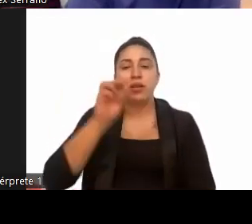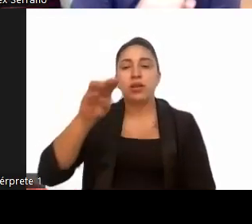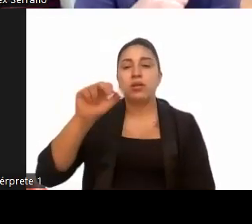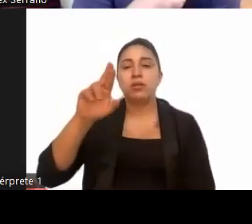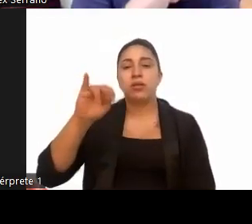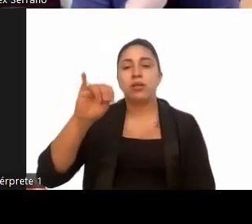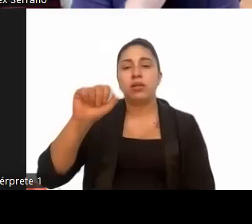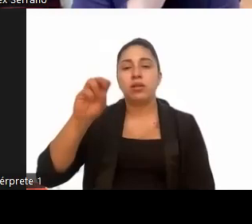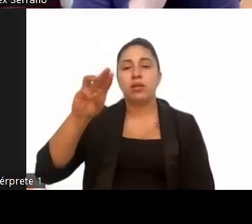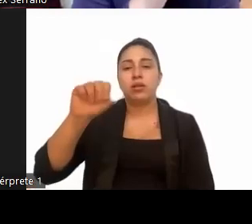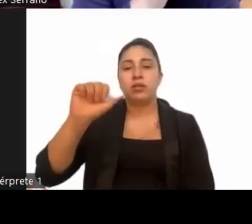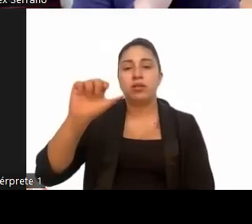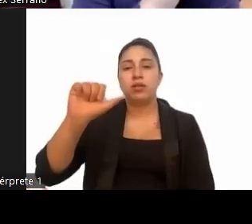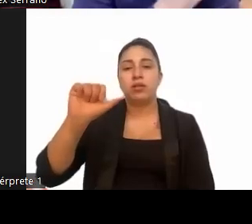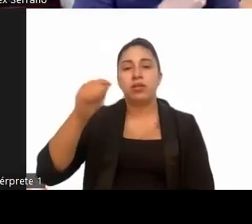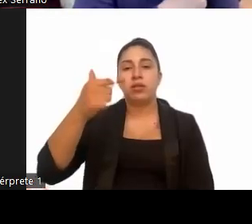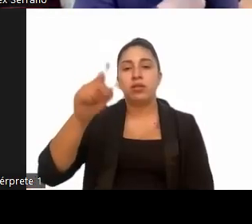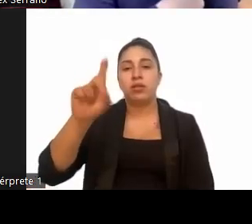López.